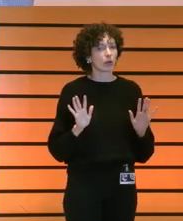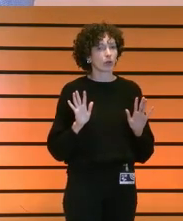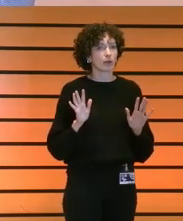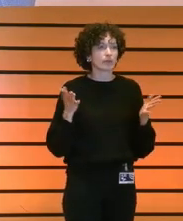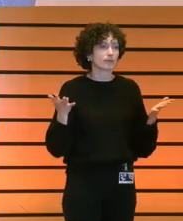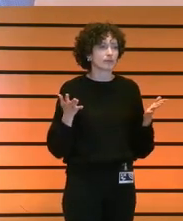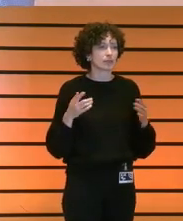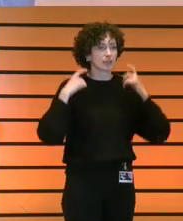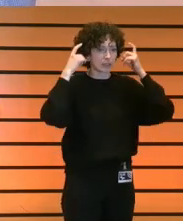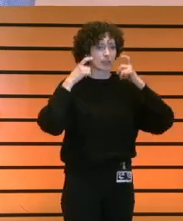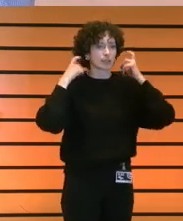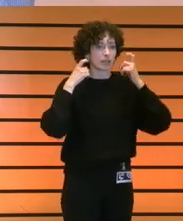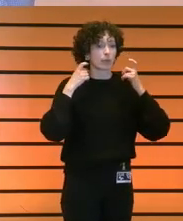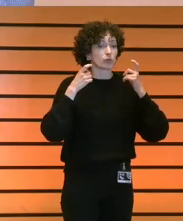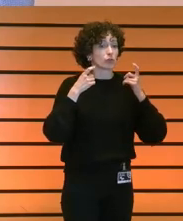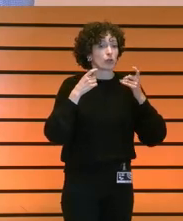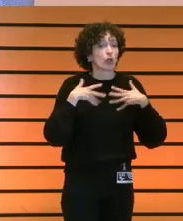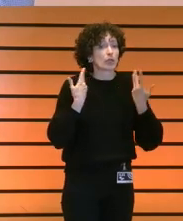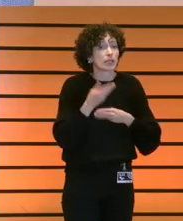pues que tratemos de ser felices con lo que hagamos,